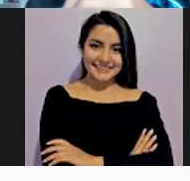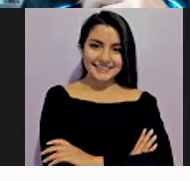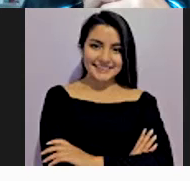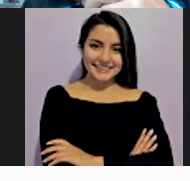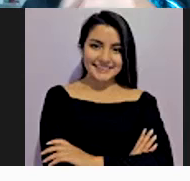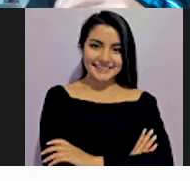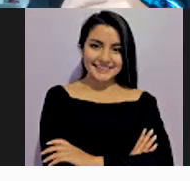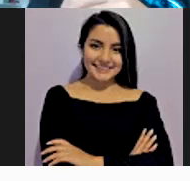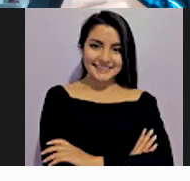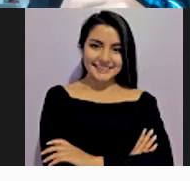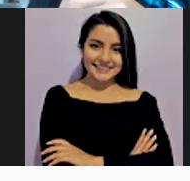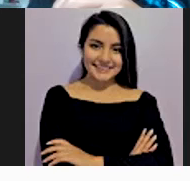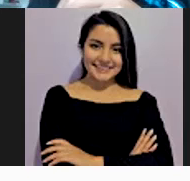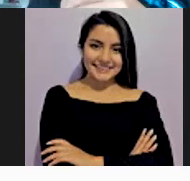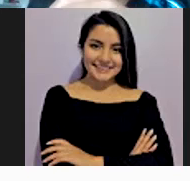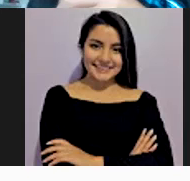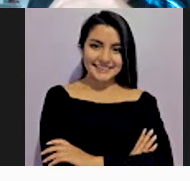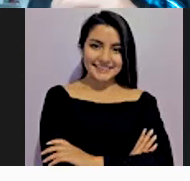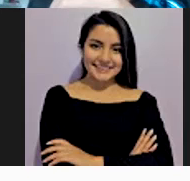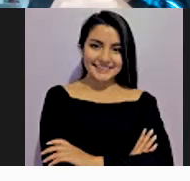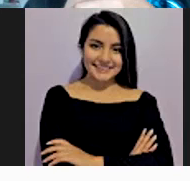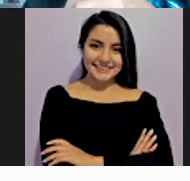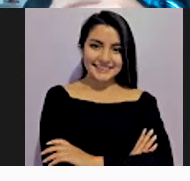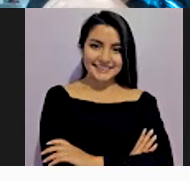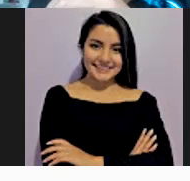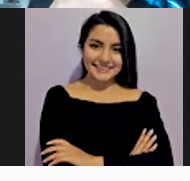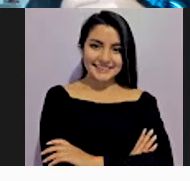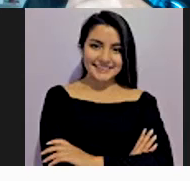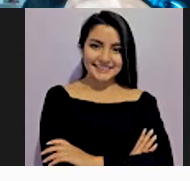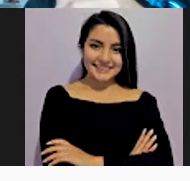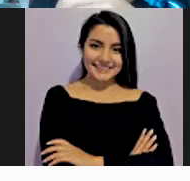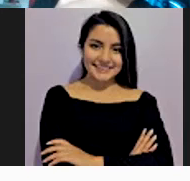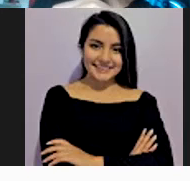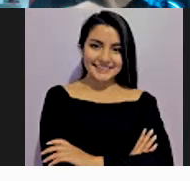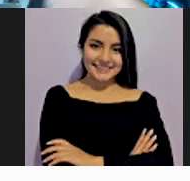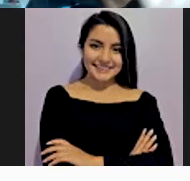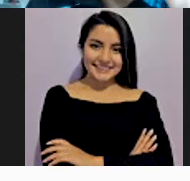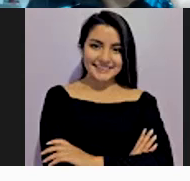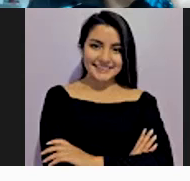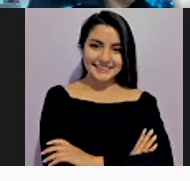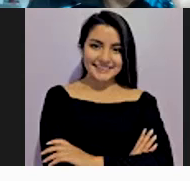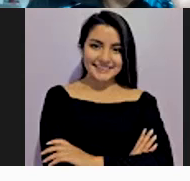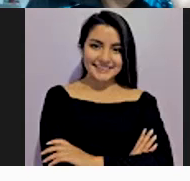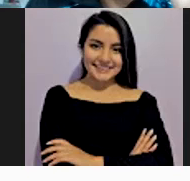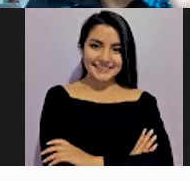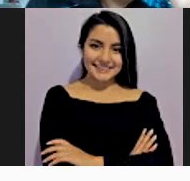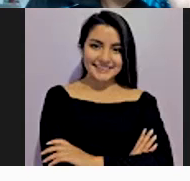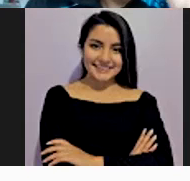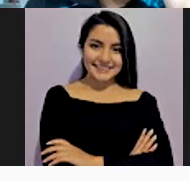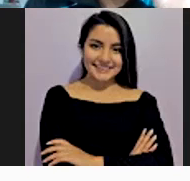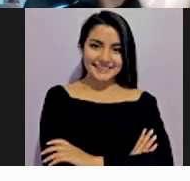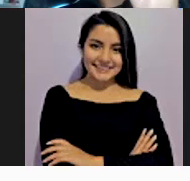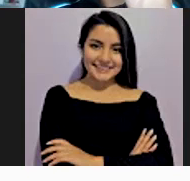en función de la distancia, ¿cierto? Variación del caudal en función de la distancia y variación de la velocidad en función de la distancia. Eso es régimen variado, ¿sí o